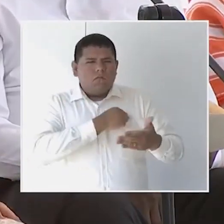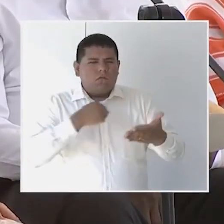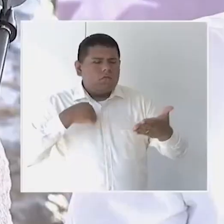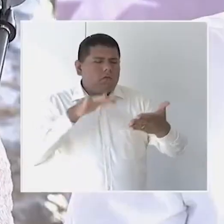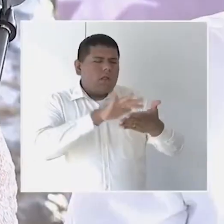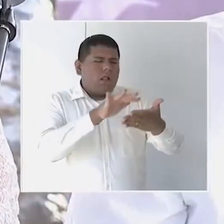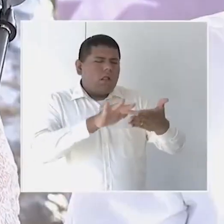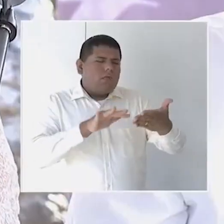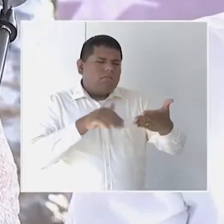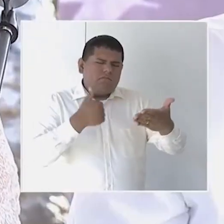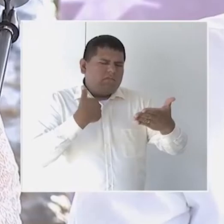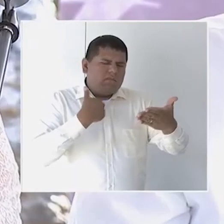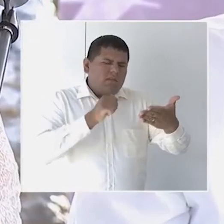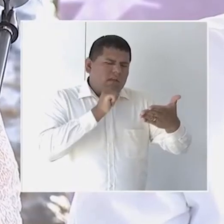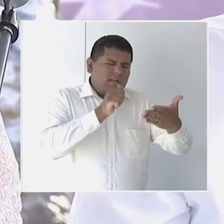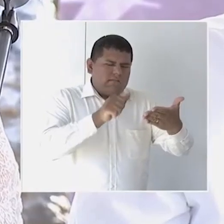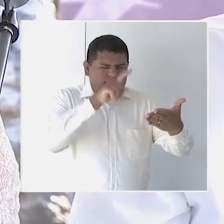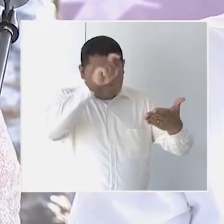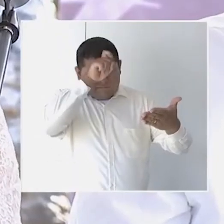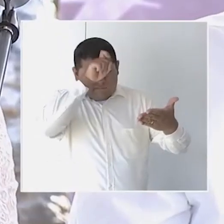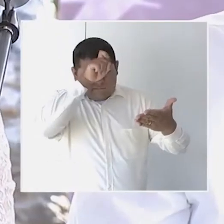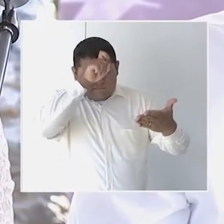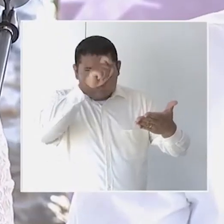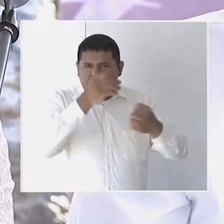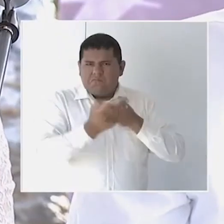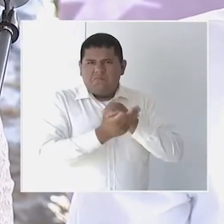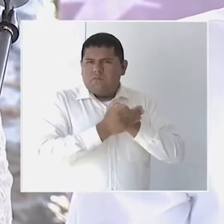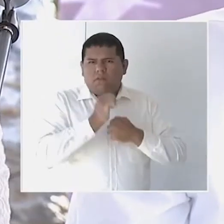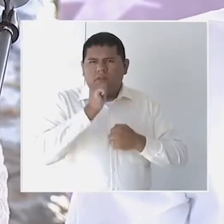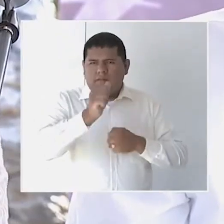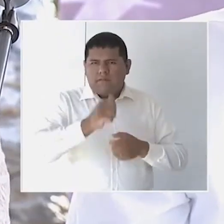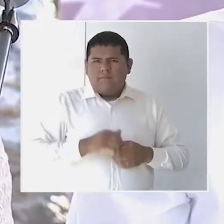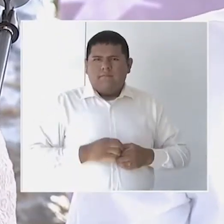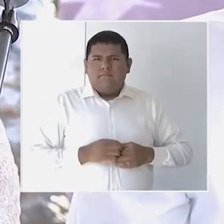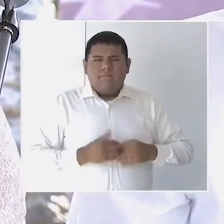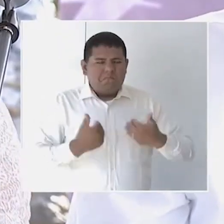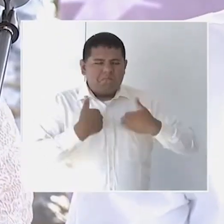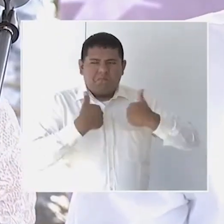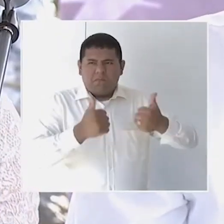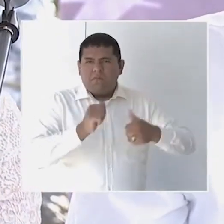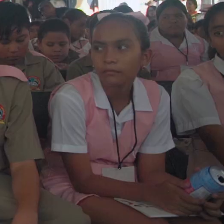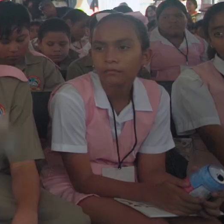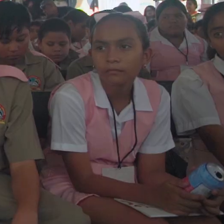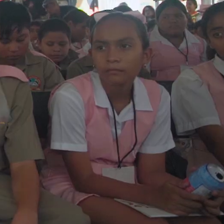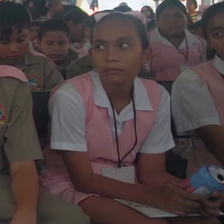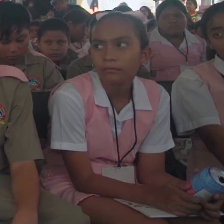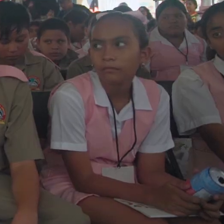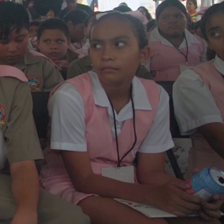las palabras que leemos, no tenemos la comprensión del sentido.